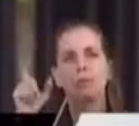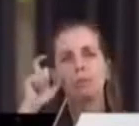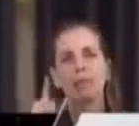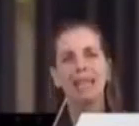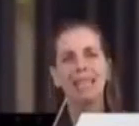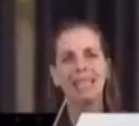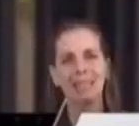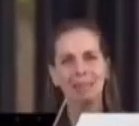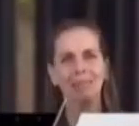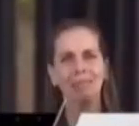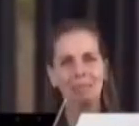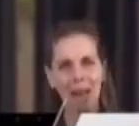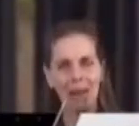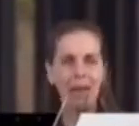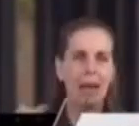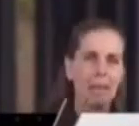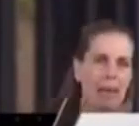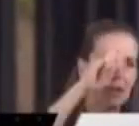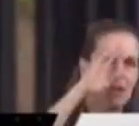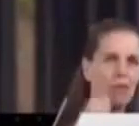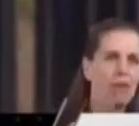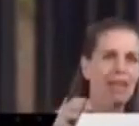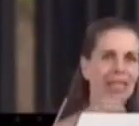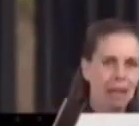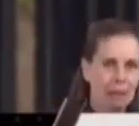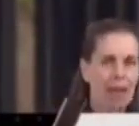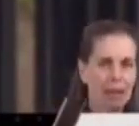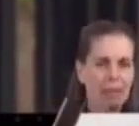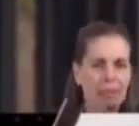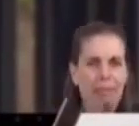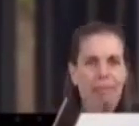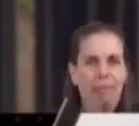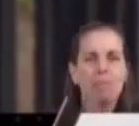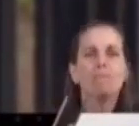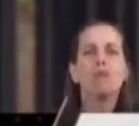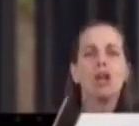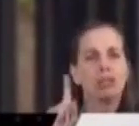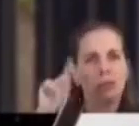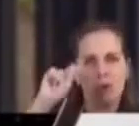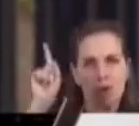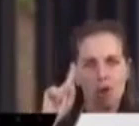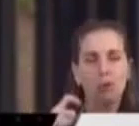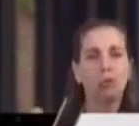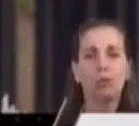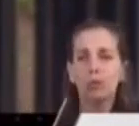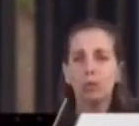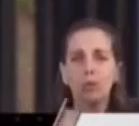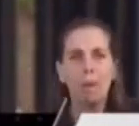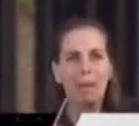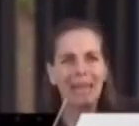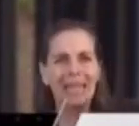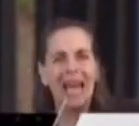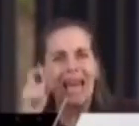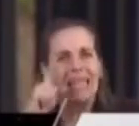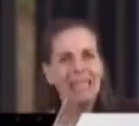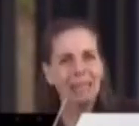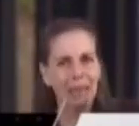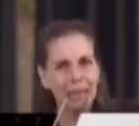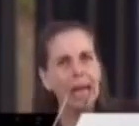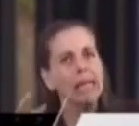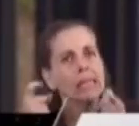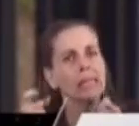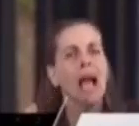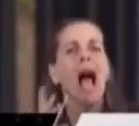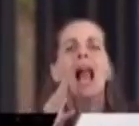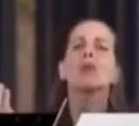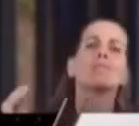malvina sea monopolio de un espacio político no nuestros militares veteranos se merecen algo más grande y duradero que